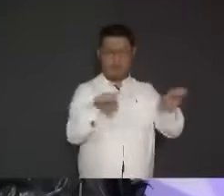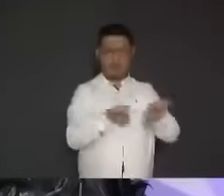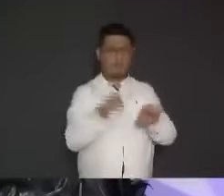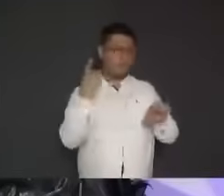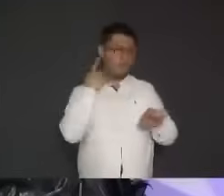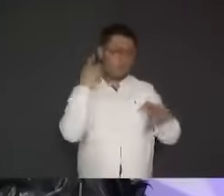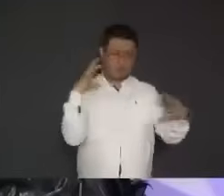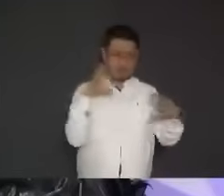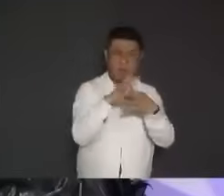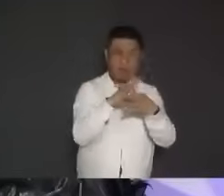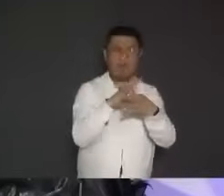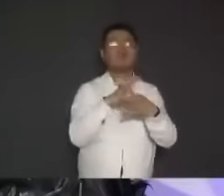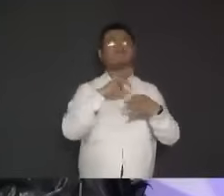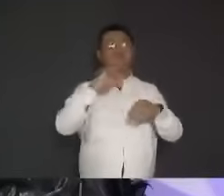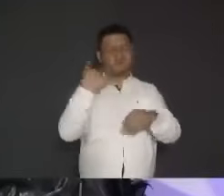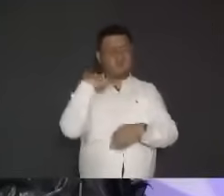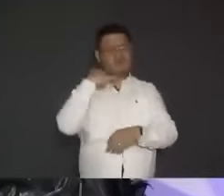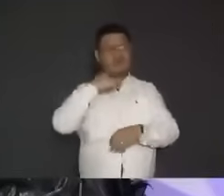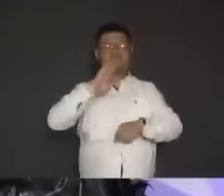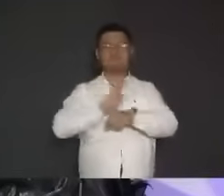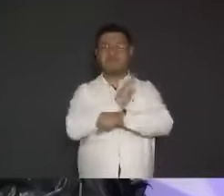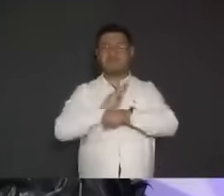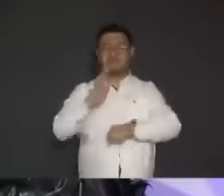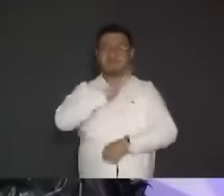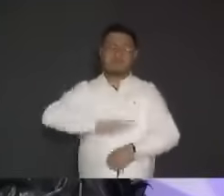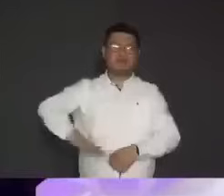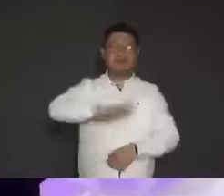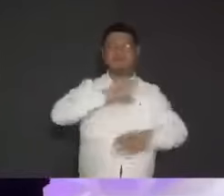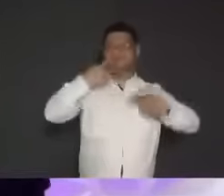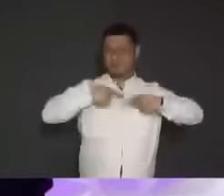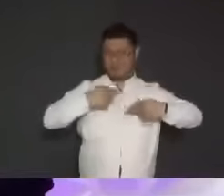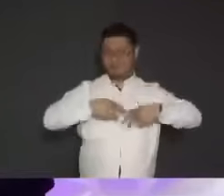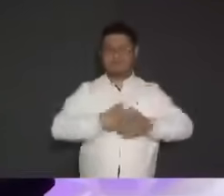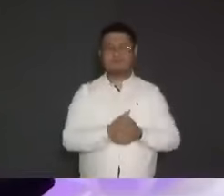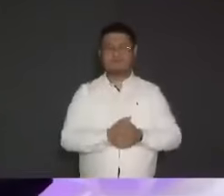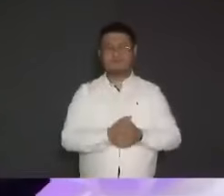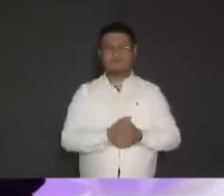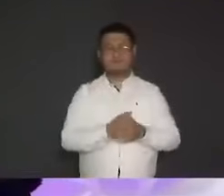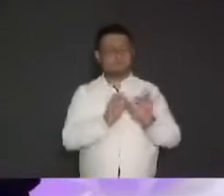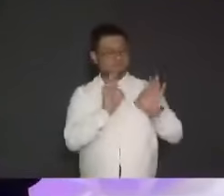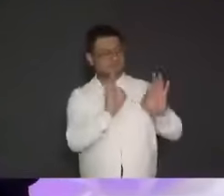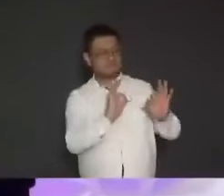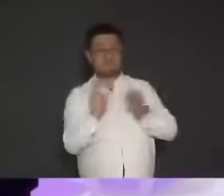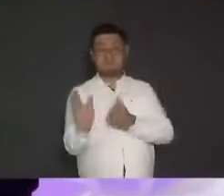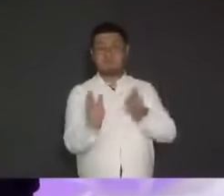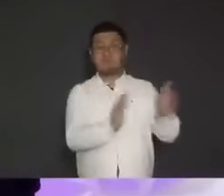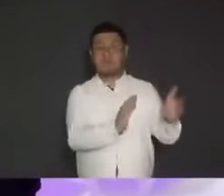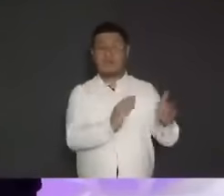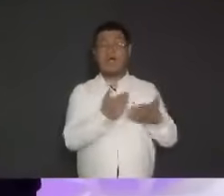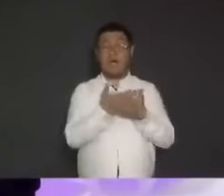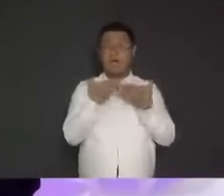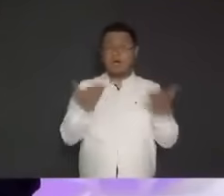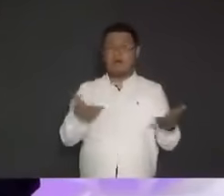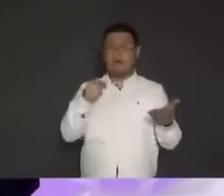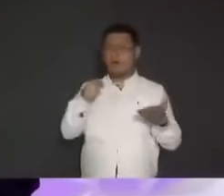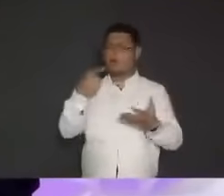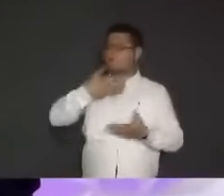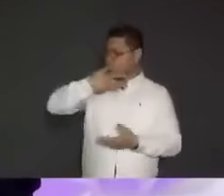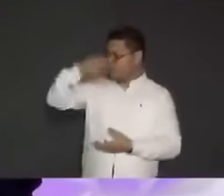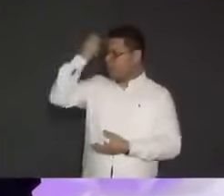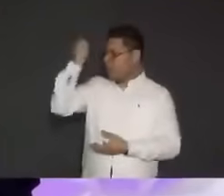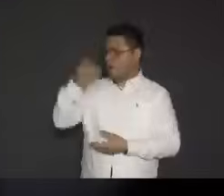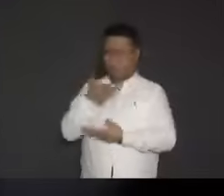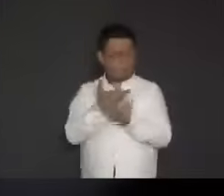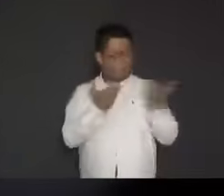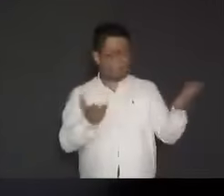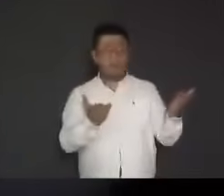lograr un Yucatán con bienestar para todas y todos. Bien, candidatas, candidatos, es momento de iniciar con este ejercicio democrático